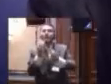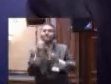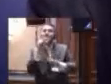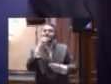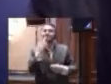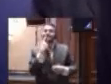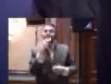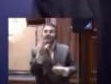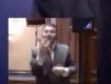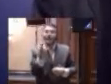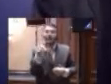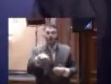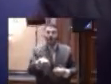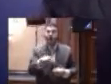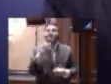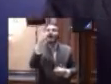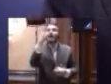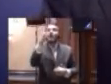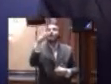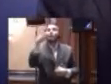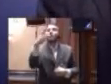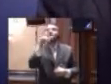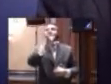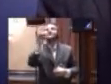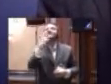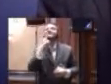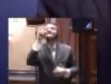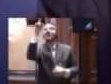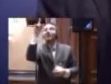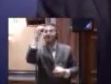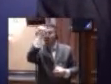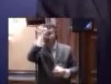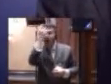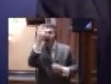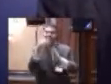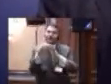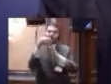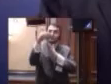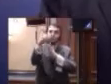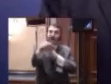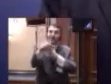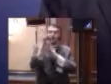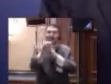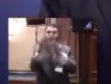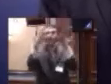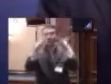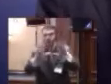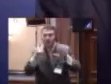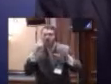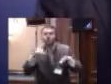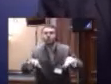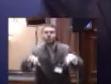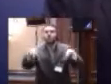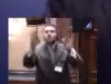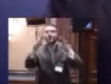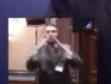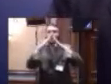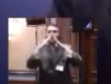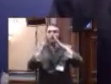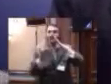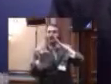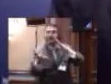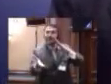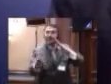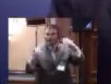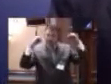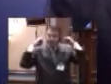de Egipto, cuando hablamos de revolución. Y me atrevo a sostener que estamos hablando de un nuevo tipo de